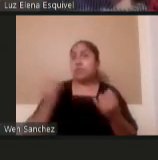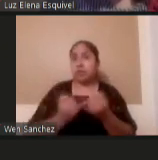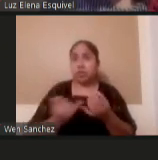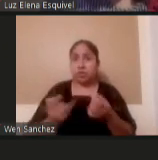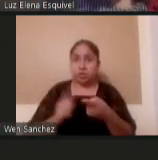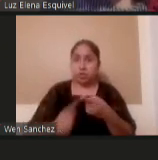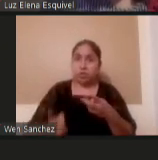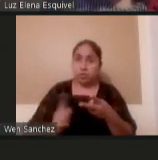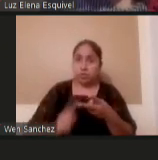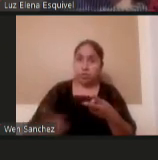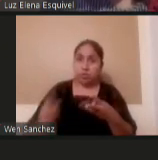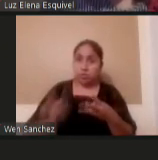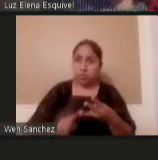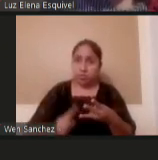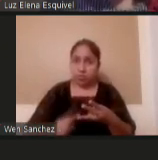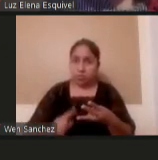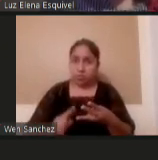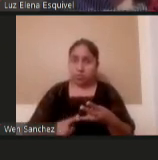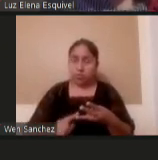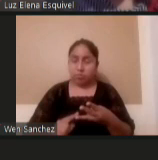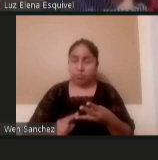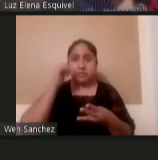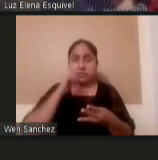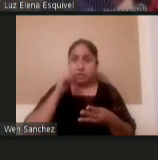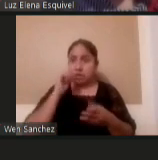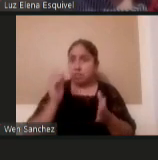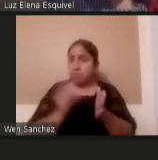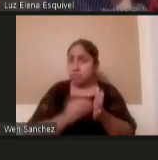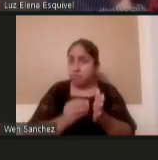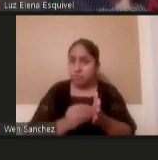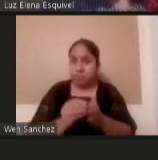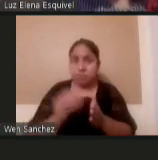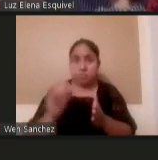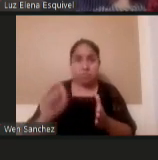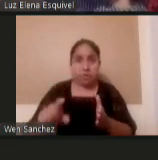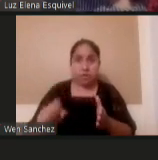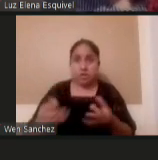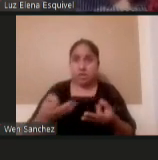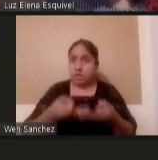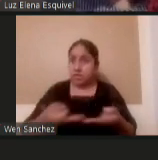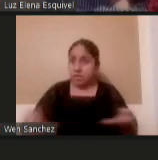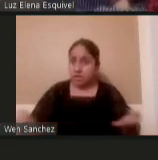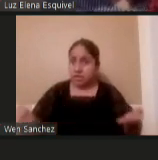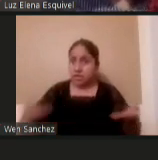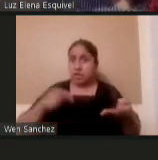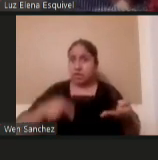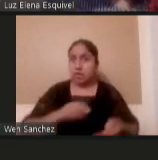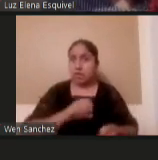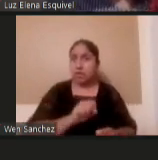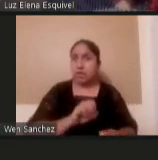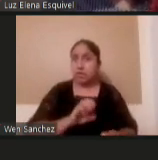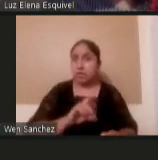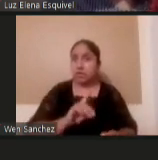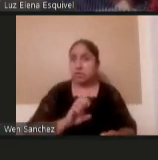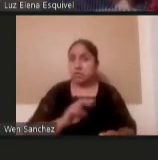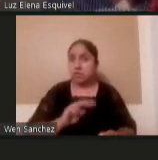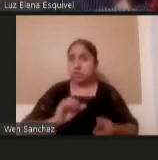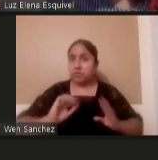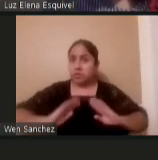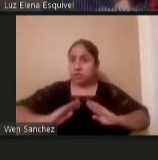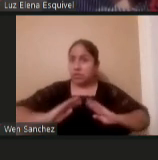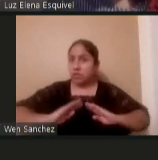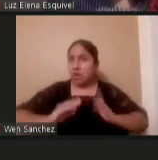el fin que fue solicitado. Tercero, en caso de que el promovente incumpla con alguna de las condicionantes descritas